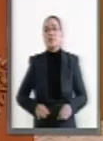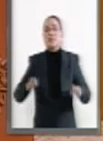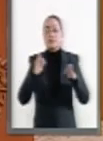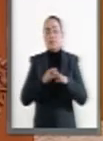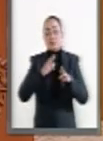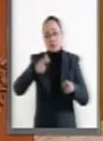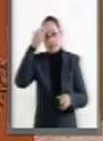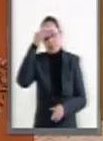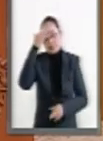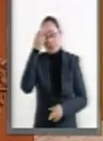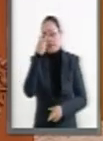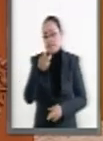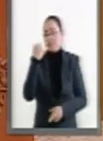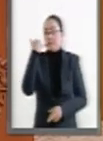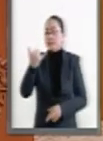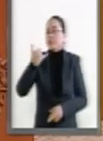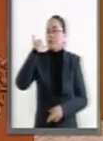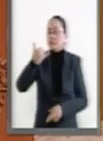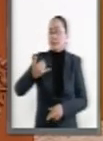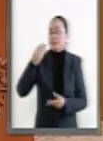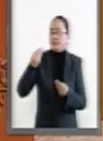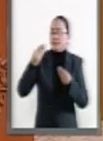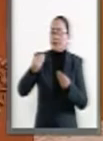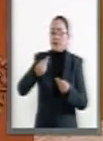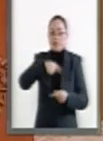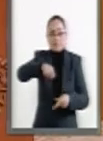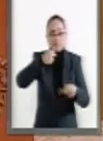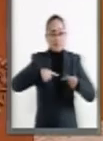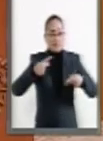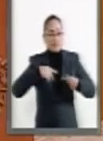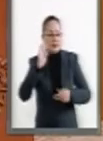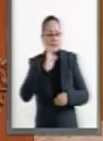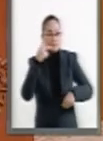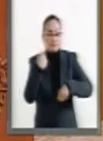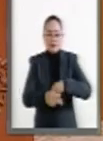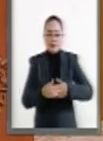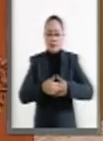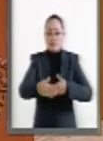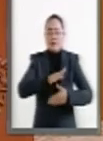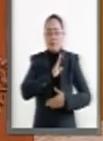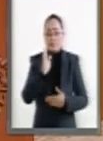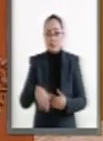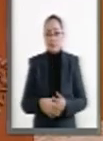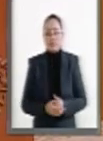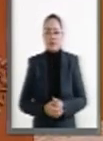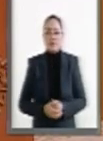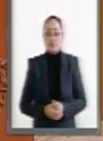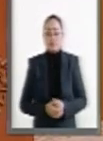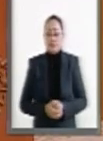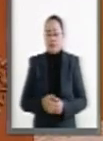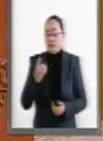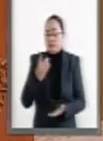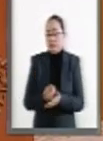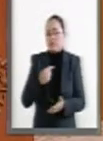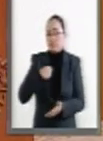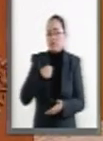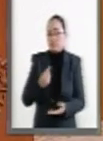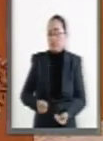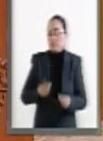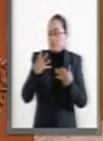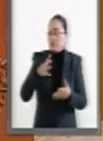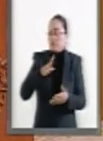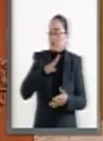de llamadas muchas vidas pueden estar en peligro. Y solo para darnos una idea de las llamadas